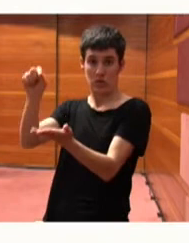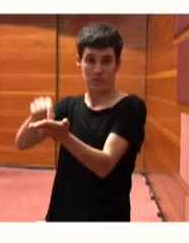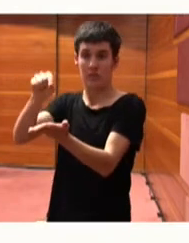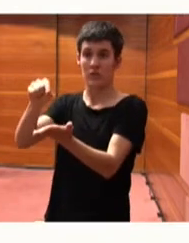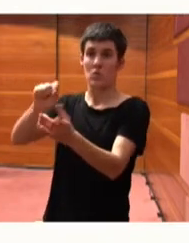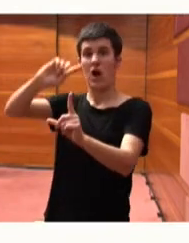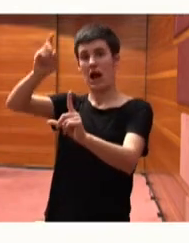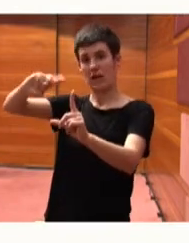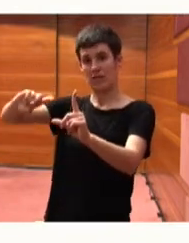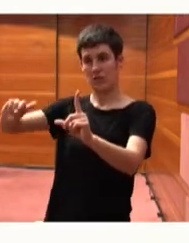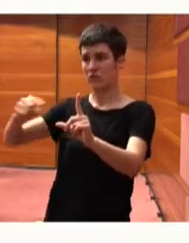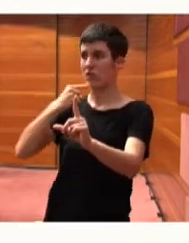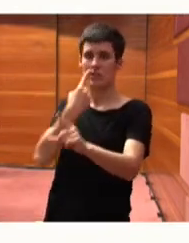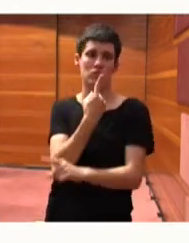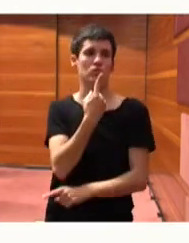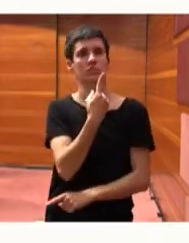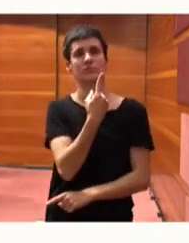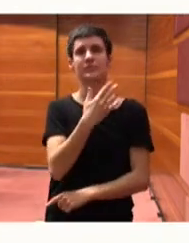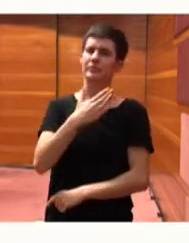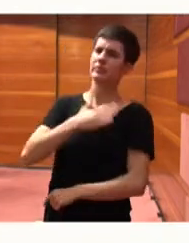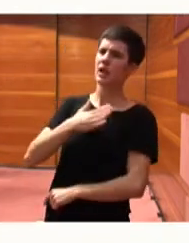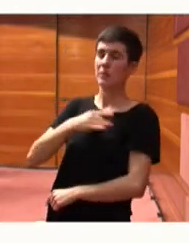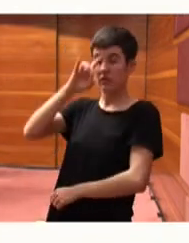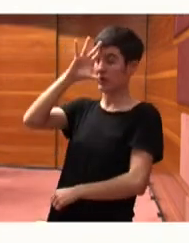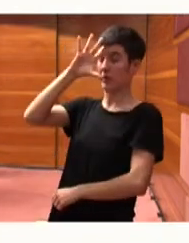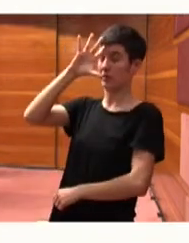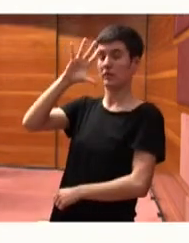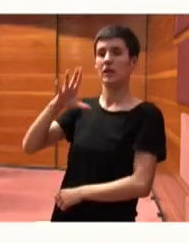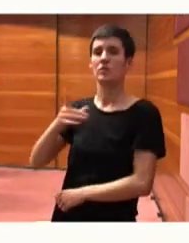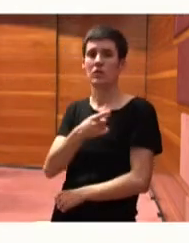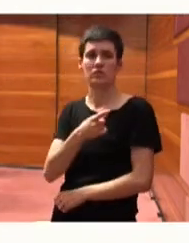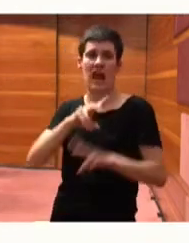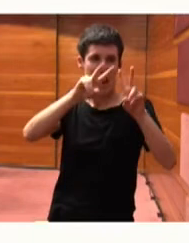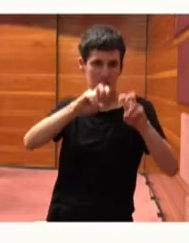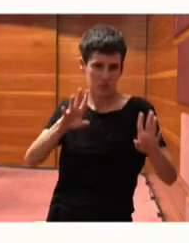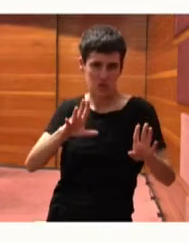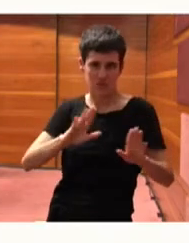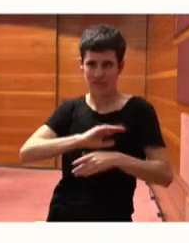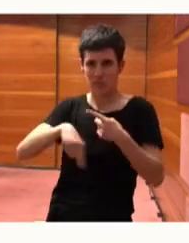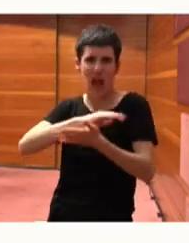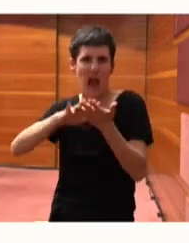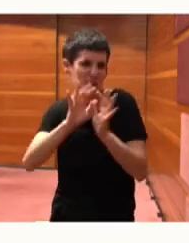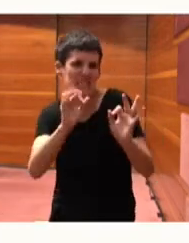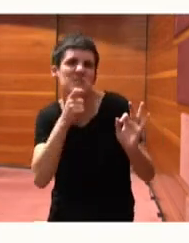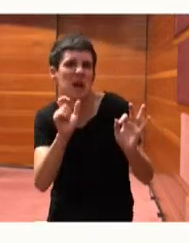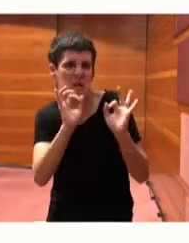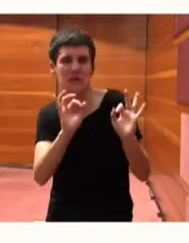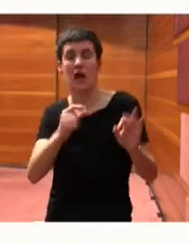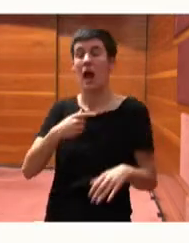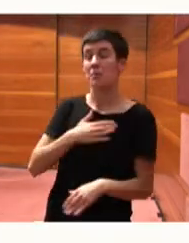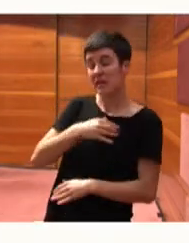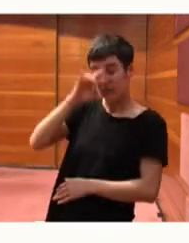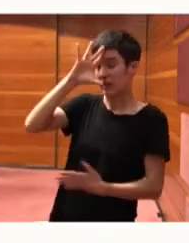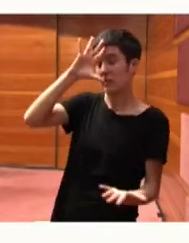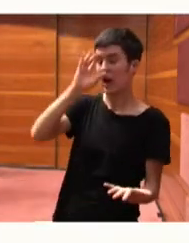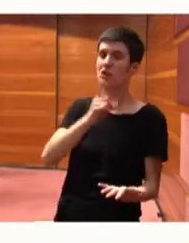en una gráfica. Entonces dice uno, a mí lo que me flipa, bueno, que serán muy analistas y tal, pero luego hablan así, ¿eh? A mí lo que me flipa no es